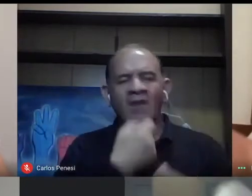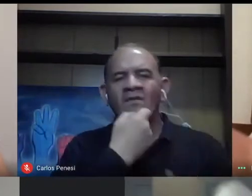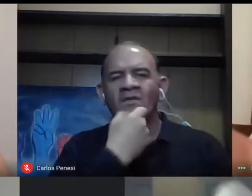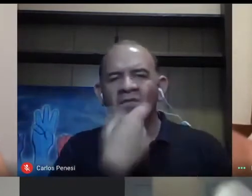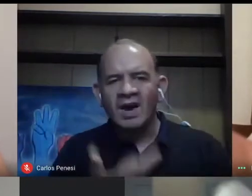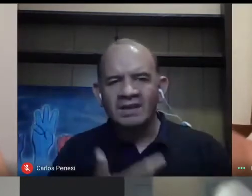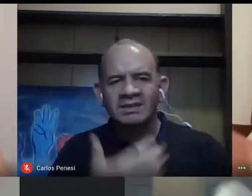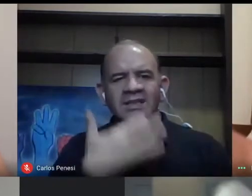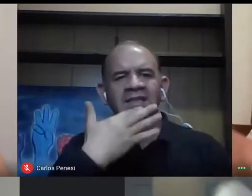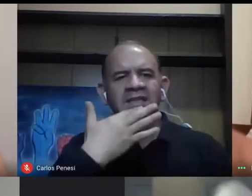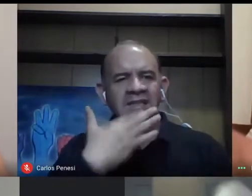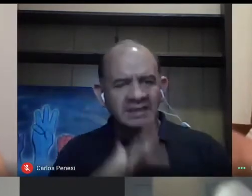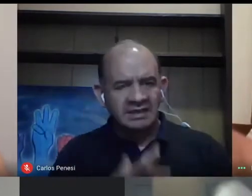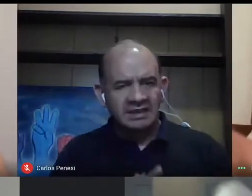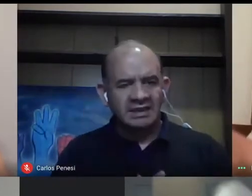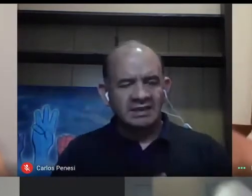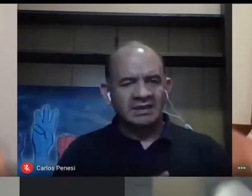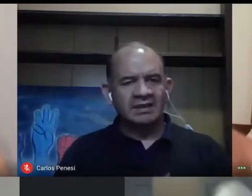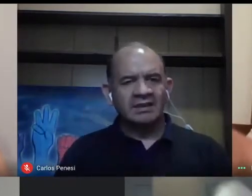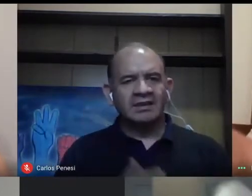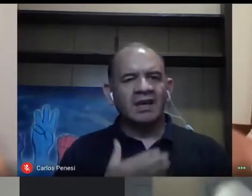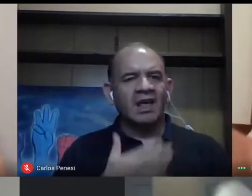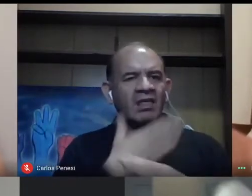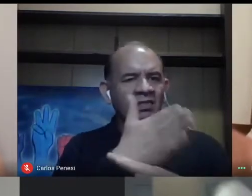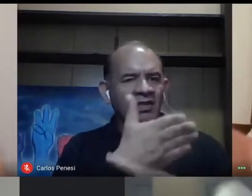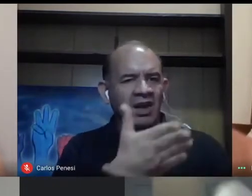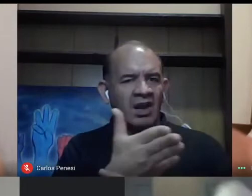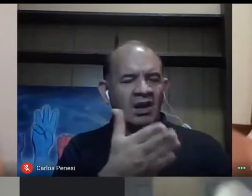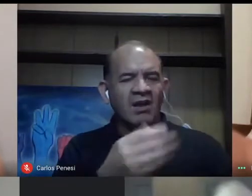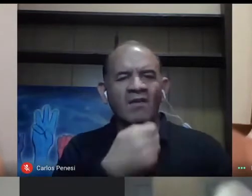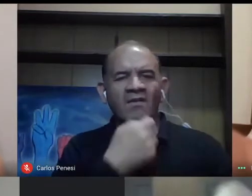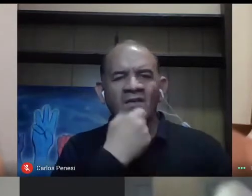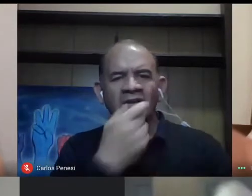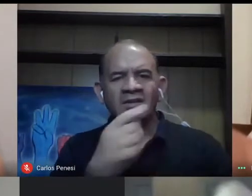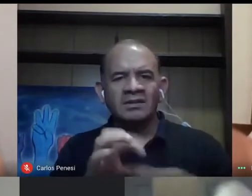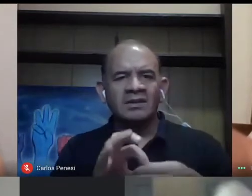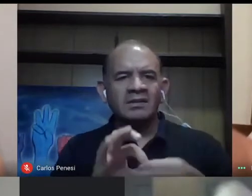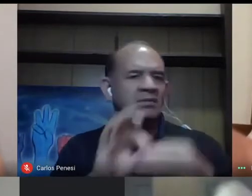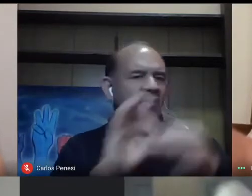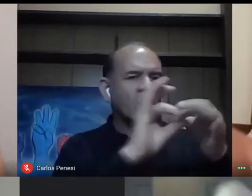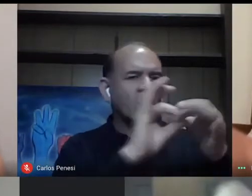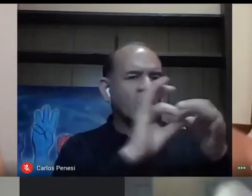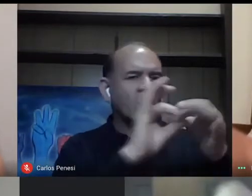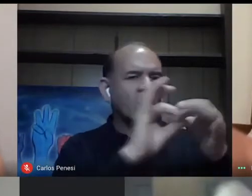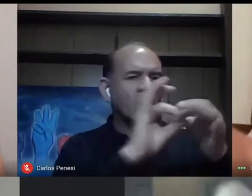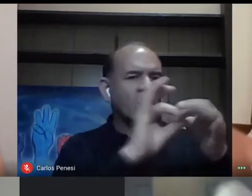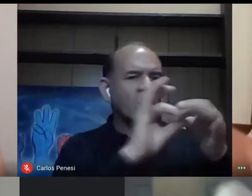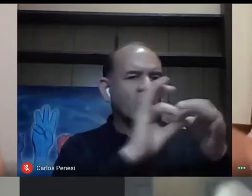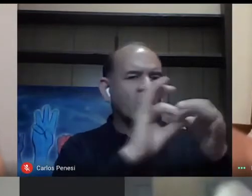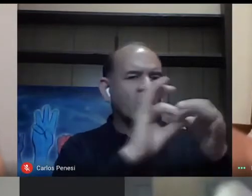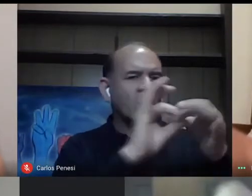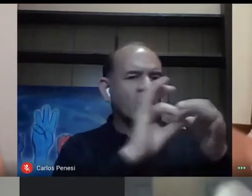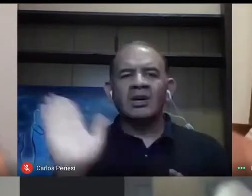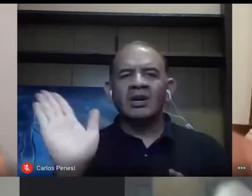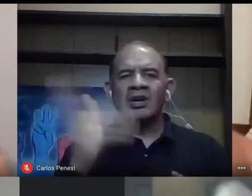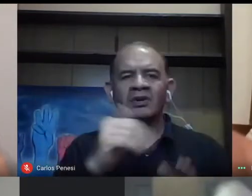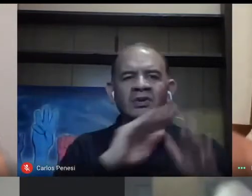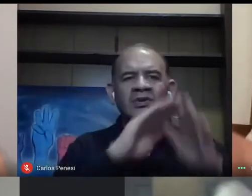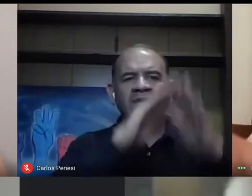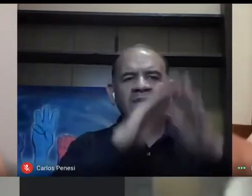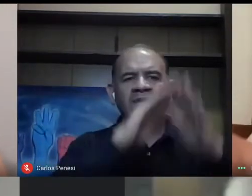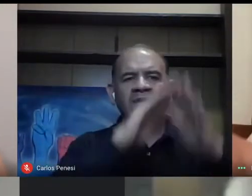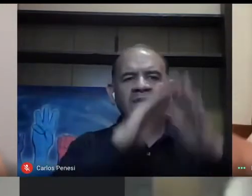nuclear, pero como decía Bárbara, antes del catálogo es más importante todavía que las bibliotecas, que los bibliotecarios, que